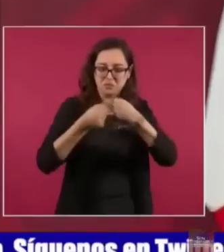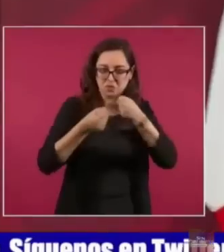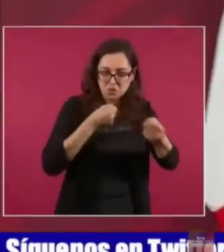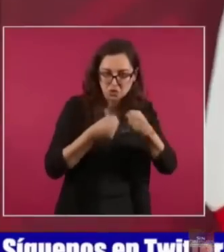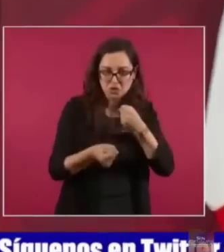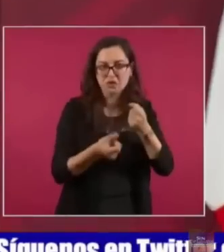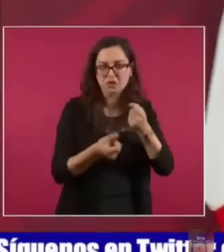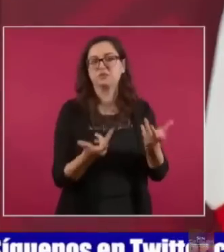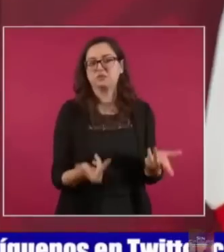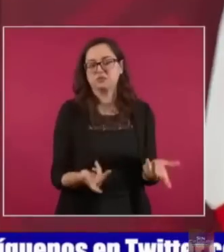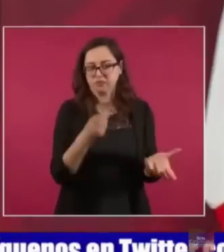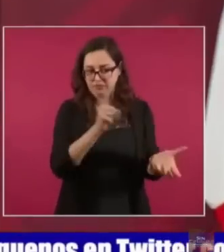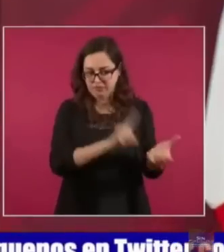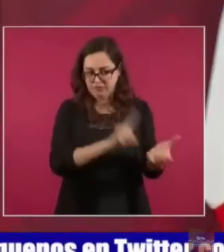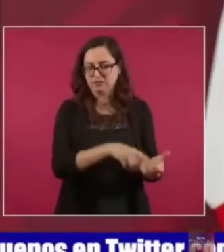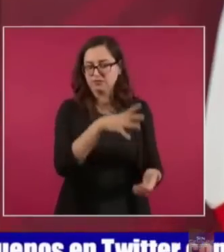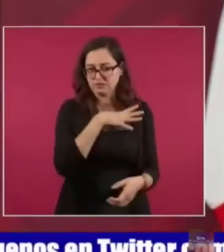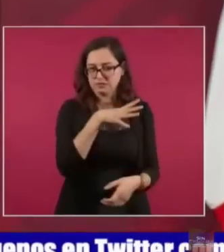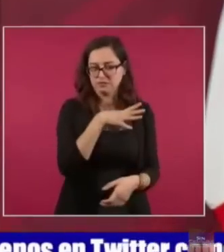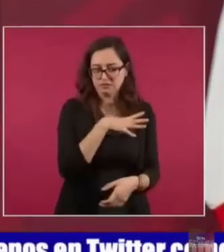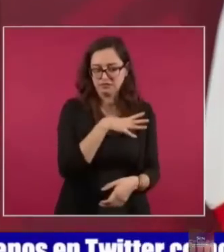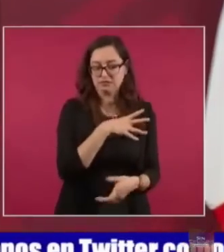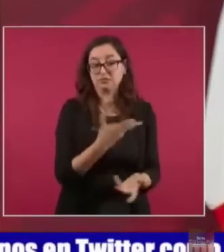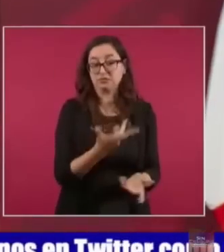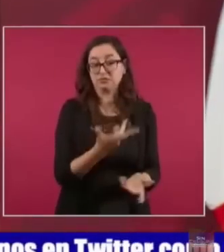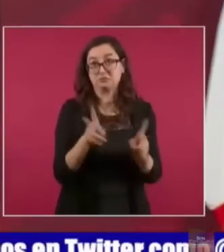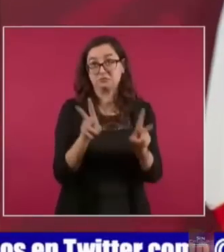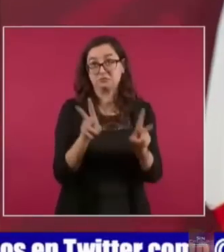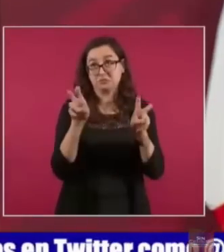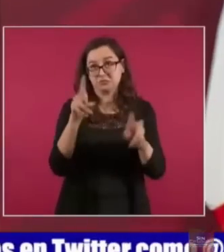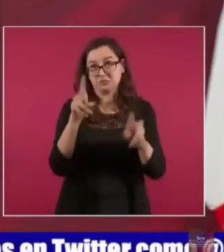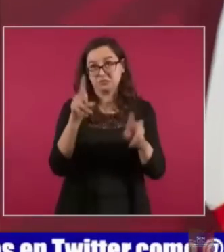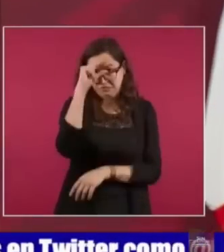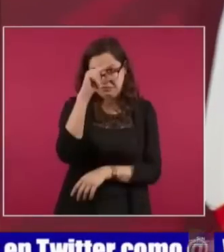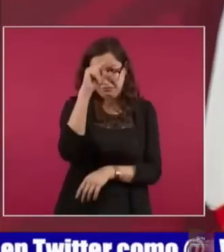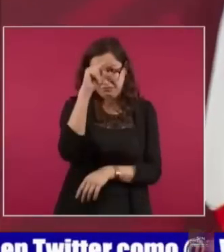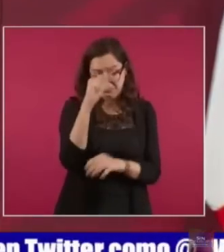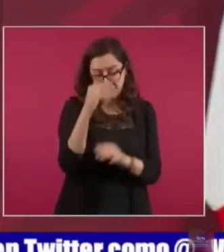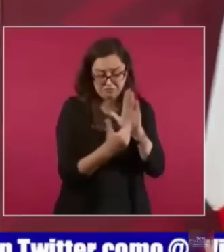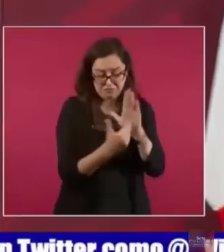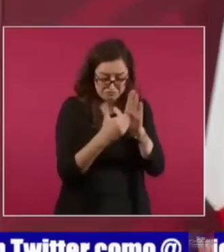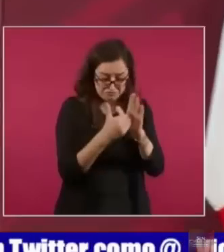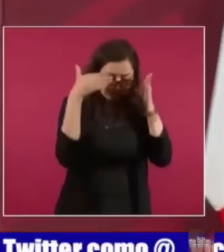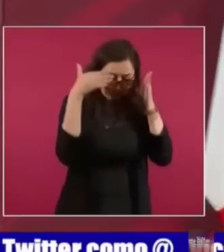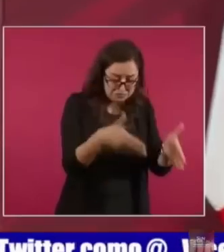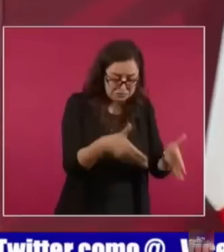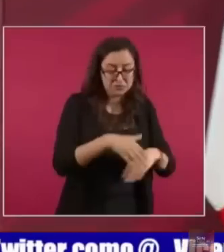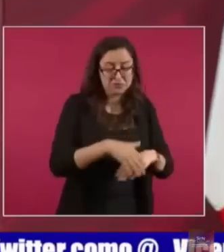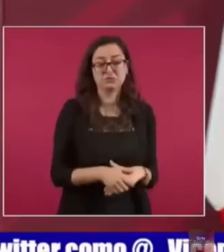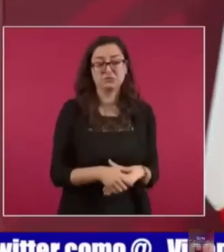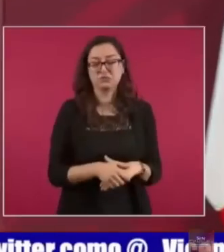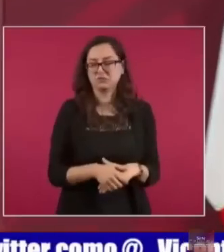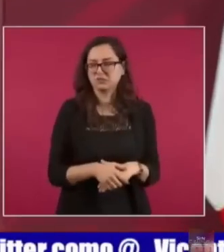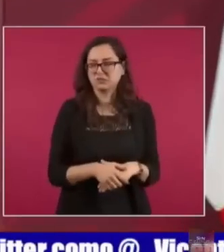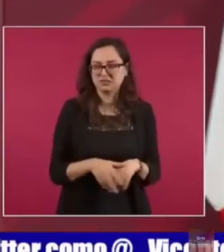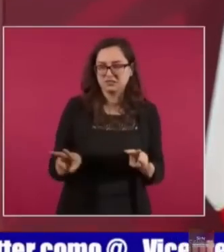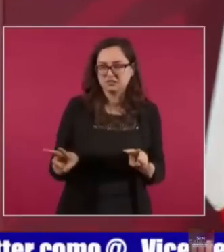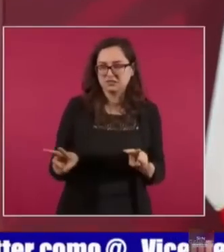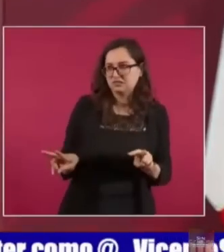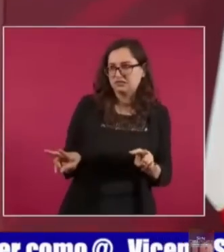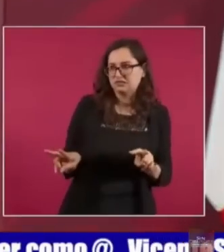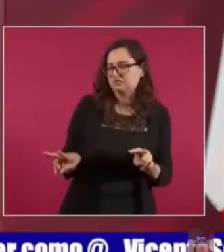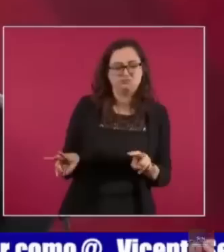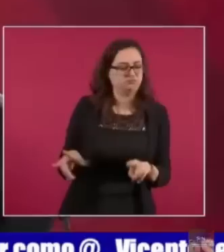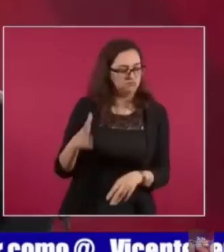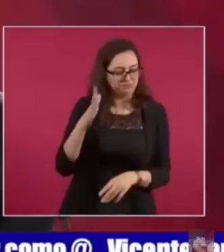corrupto, como un hombre sin honor. Y ese libro, ese libelo, que en realidad es más morbo que nada, es